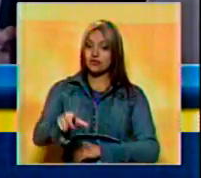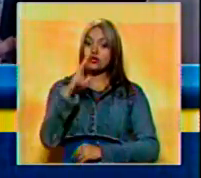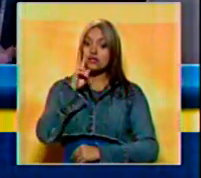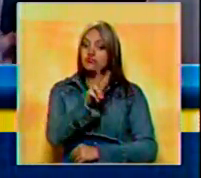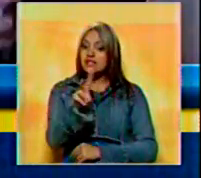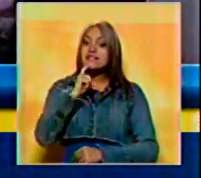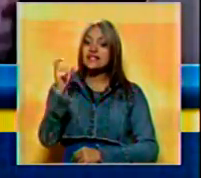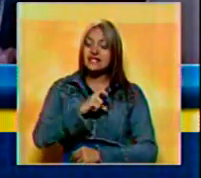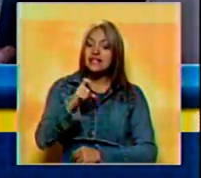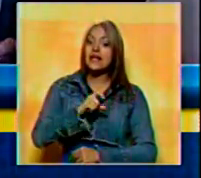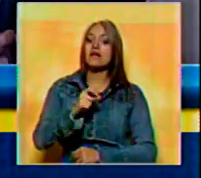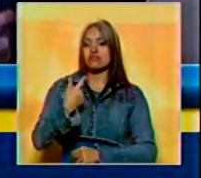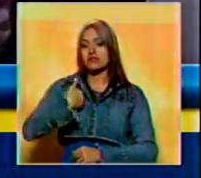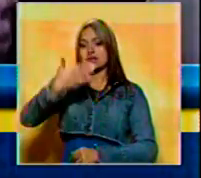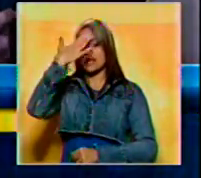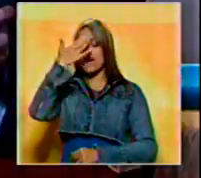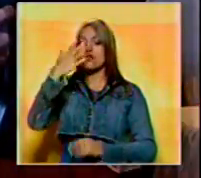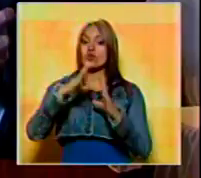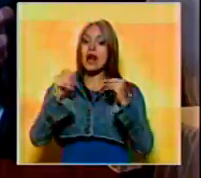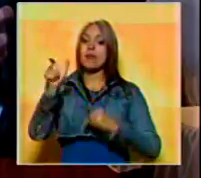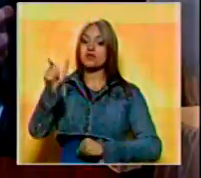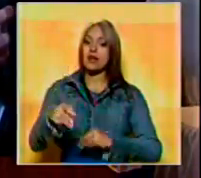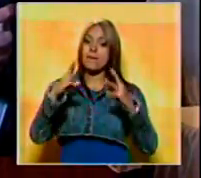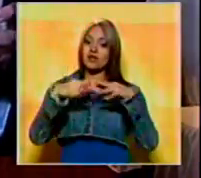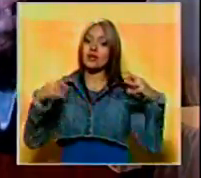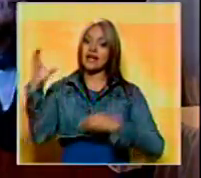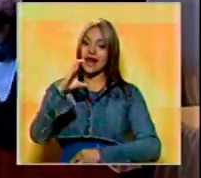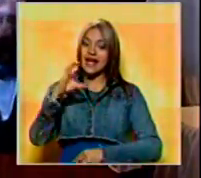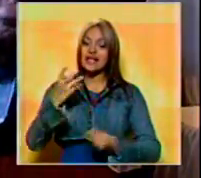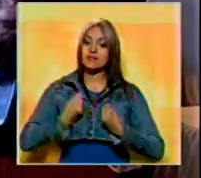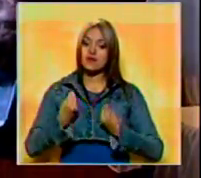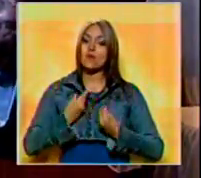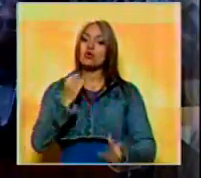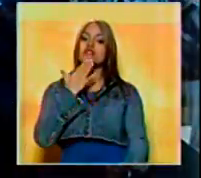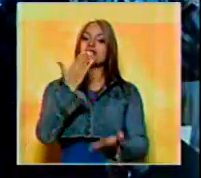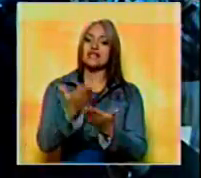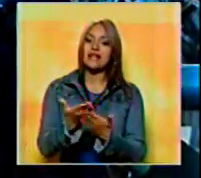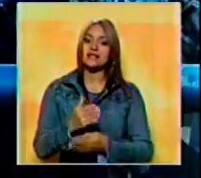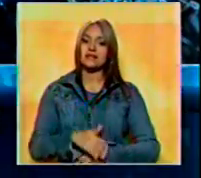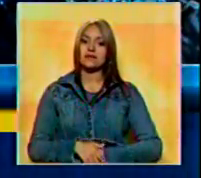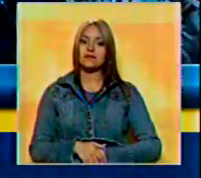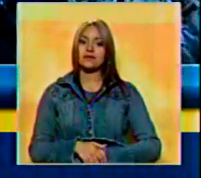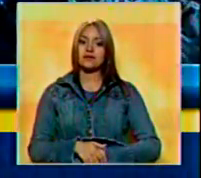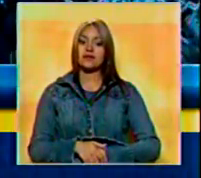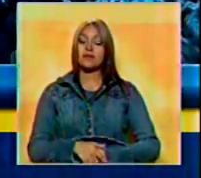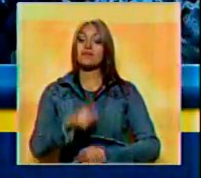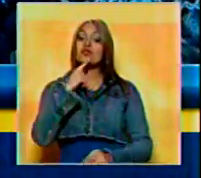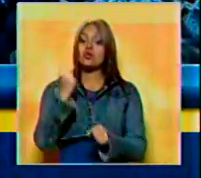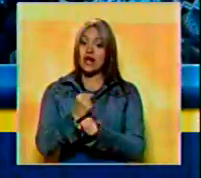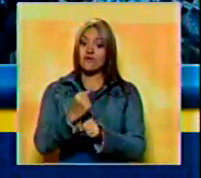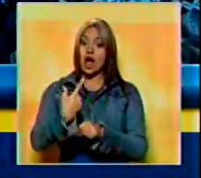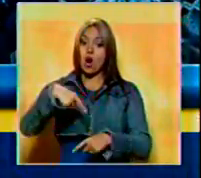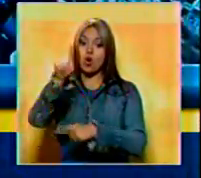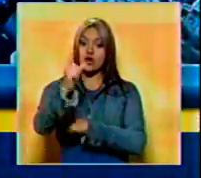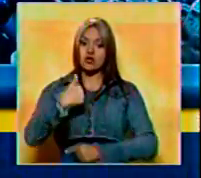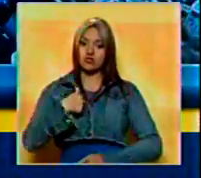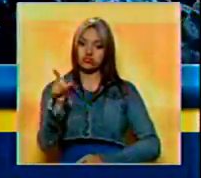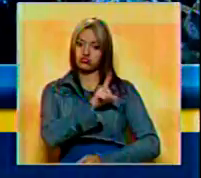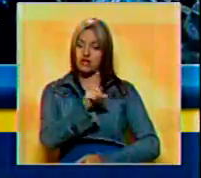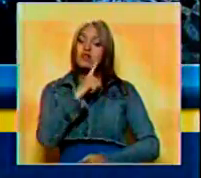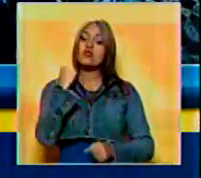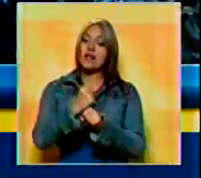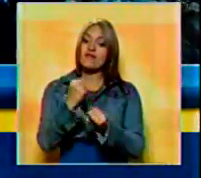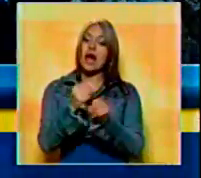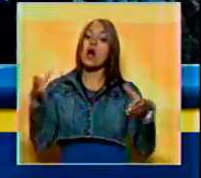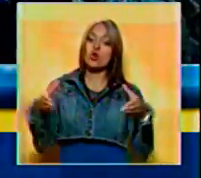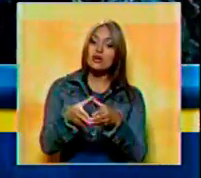y, por supuesto, los vecinos del área metropolitana de Caracas. Así que muchísimas gracias. No ha sido solamente un trabajo de nosotros, sino de un conjunto